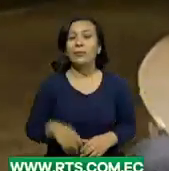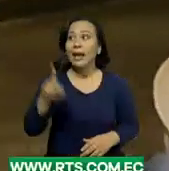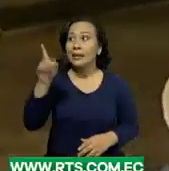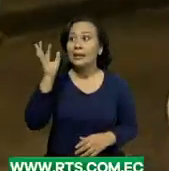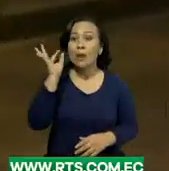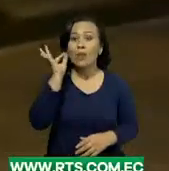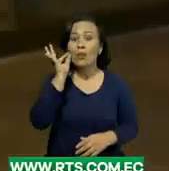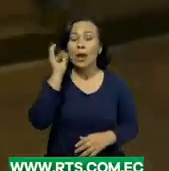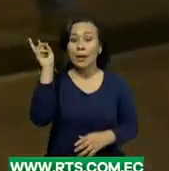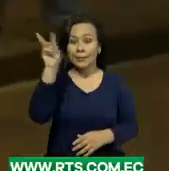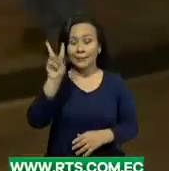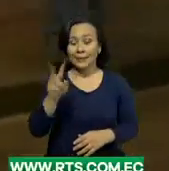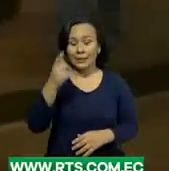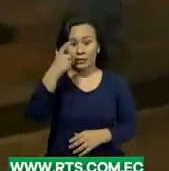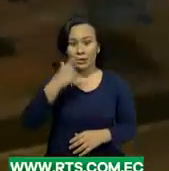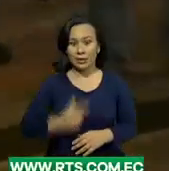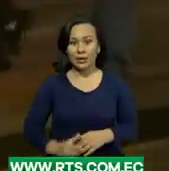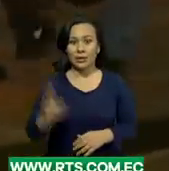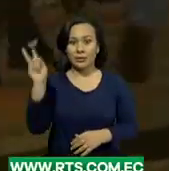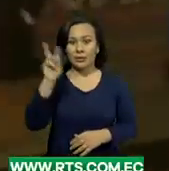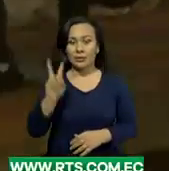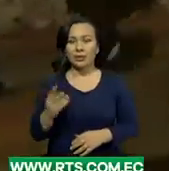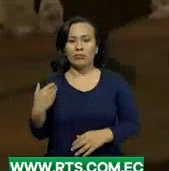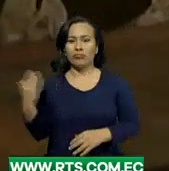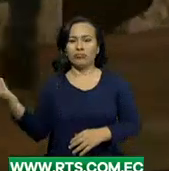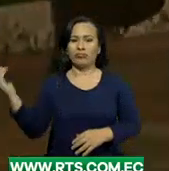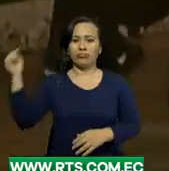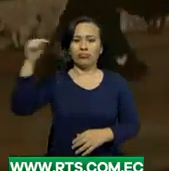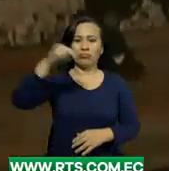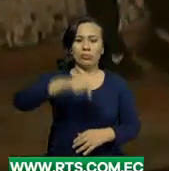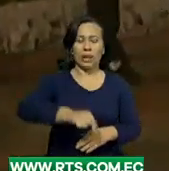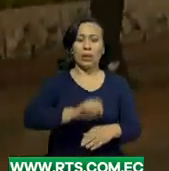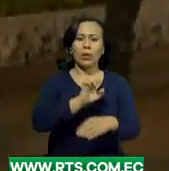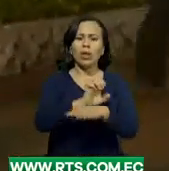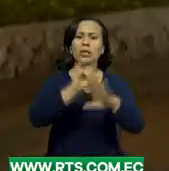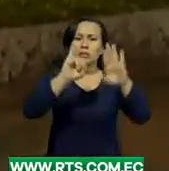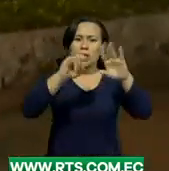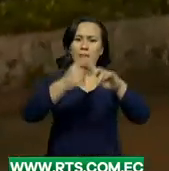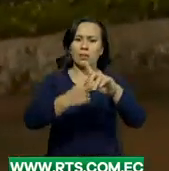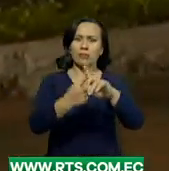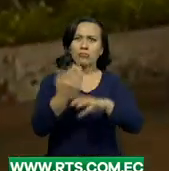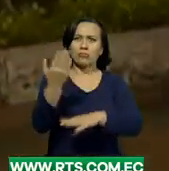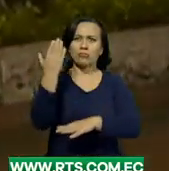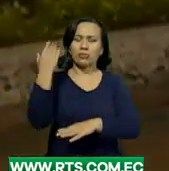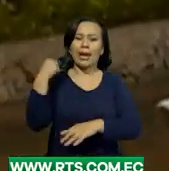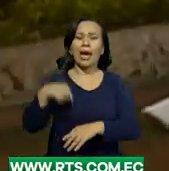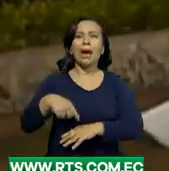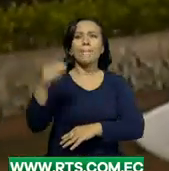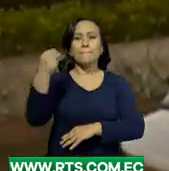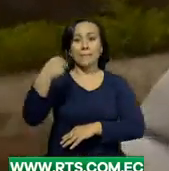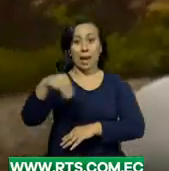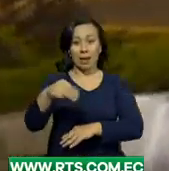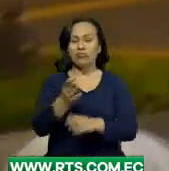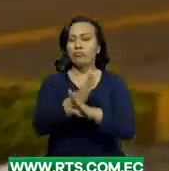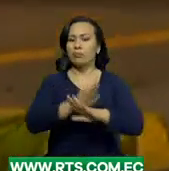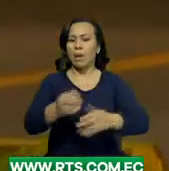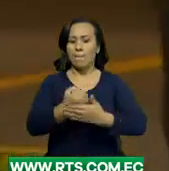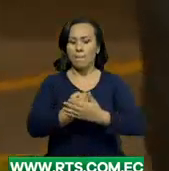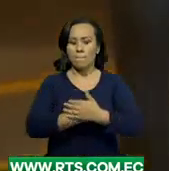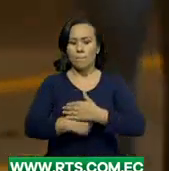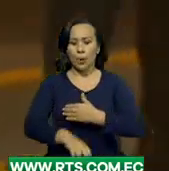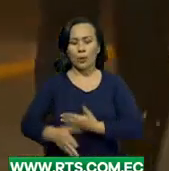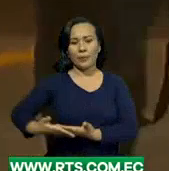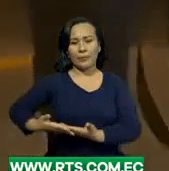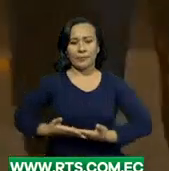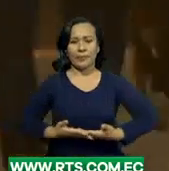mujer de nacionalidad venezolana llegó al país hace 6 meses y recién el pasado miércoles dio a luz en la maternidad del Guasmo